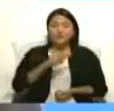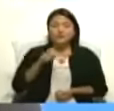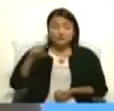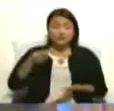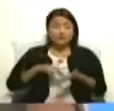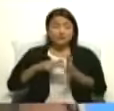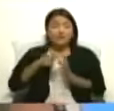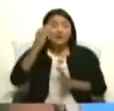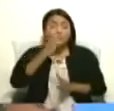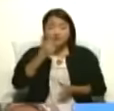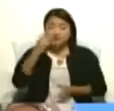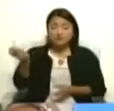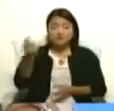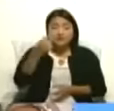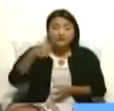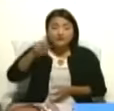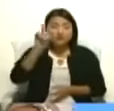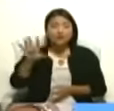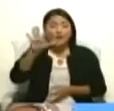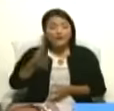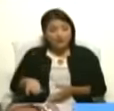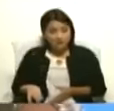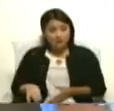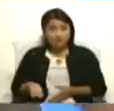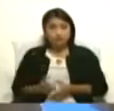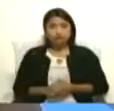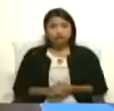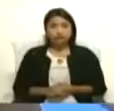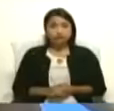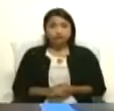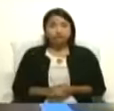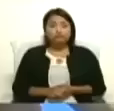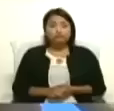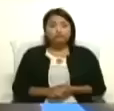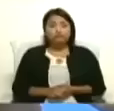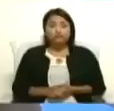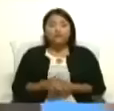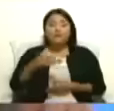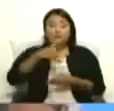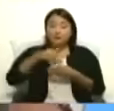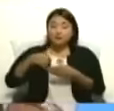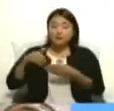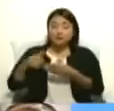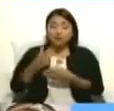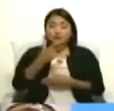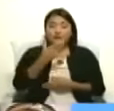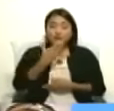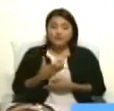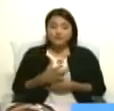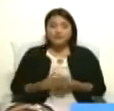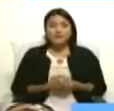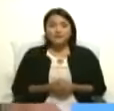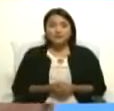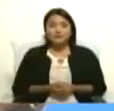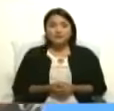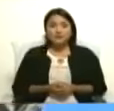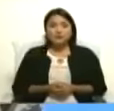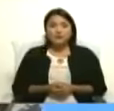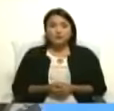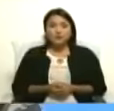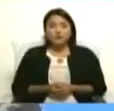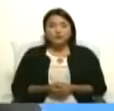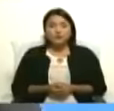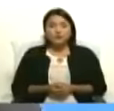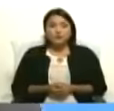demostración que se dio el día domingo 3 de diciembre nosotros insistimos en que hay un